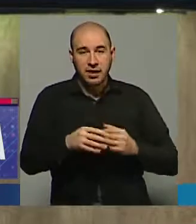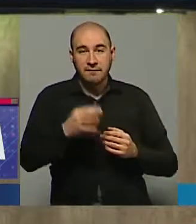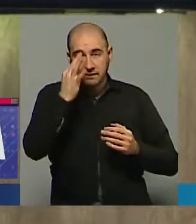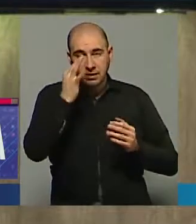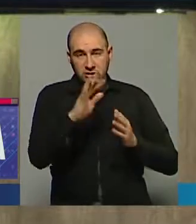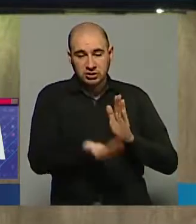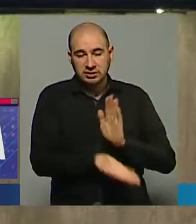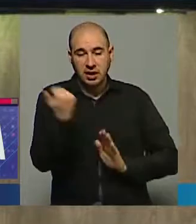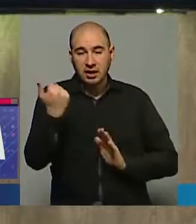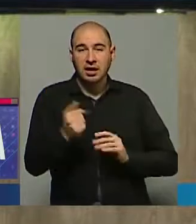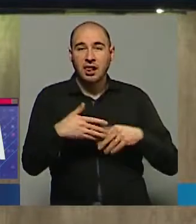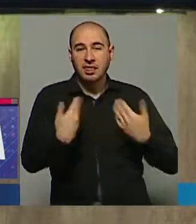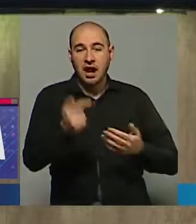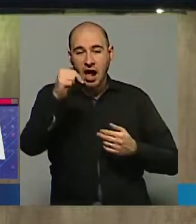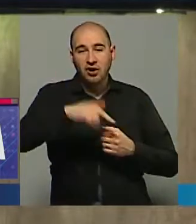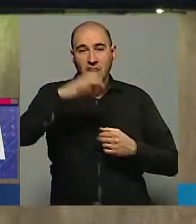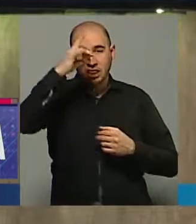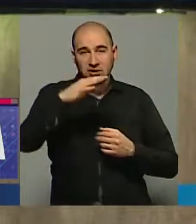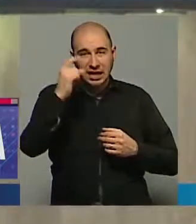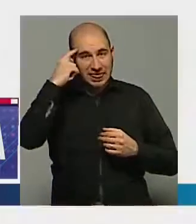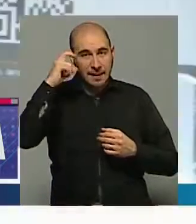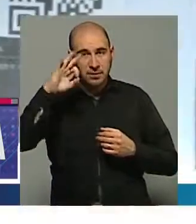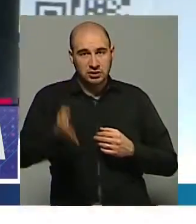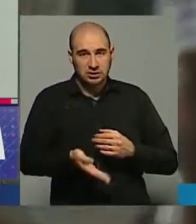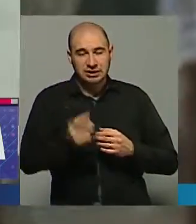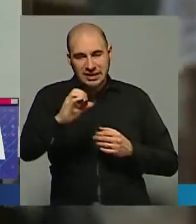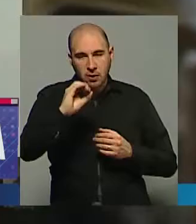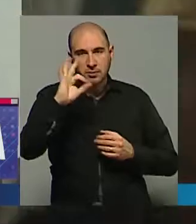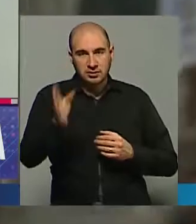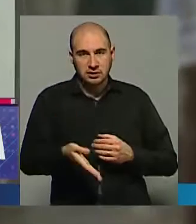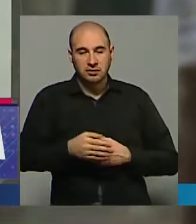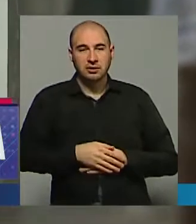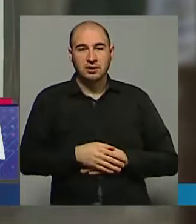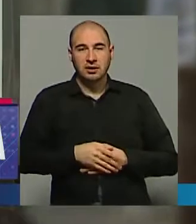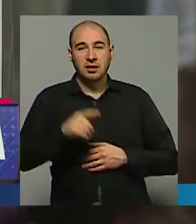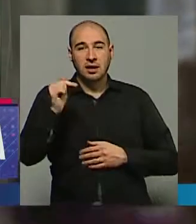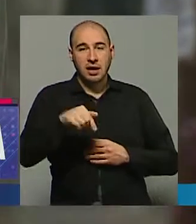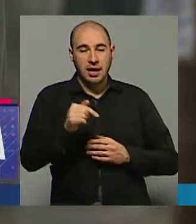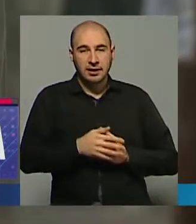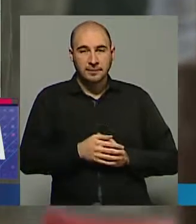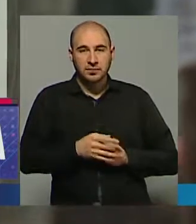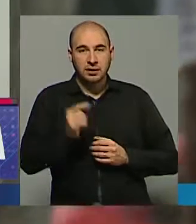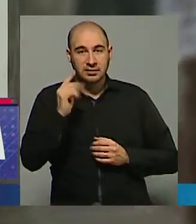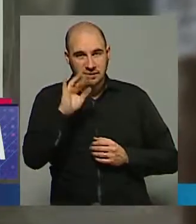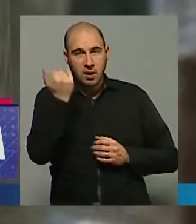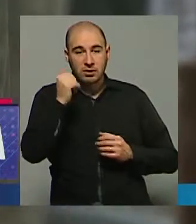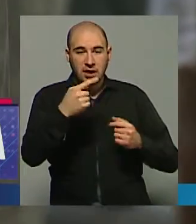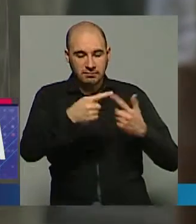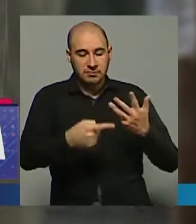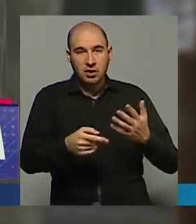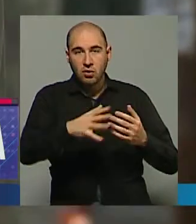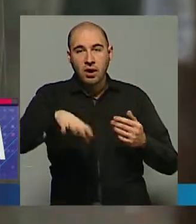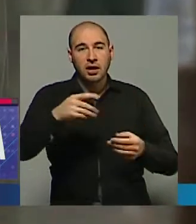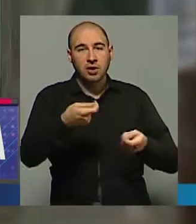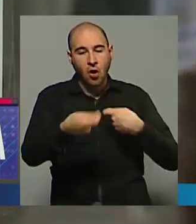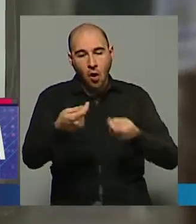ese 20 y otorgar una Ahora 12 con el 10%, con el 0%. Desde este punto de vista, uno ve que en estos grandes